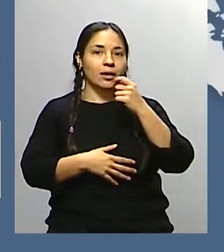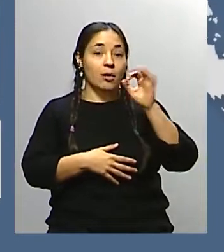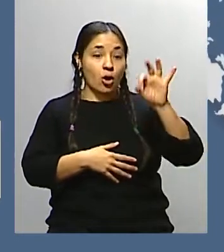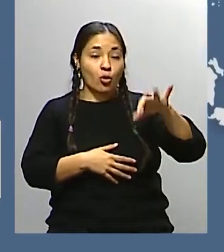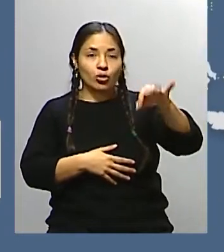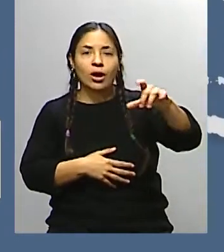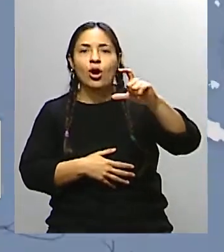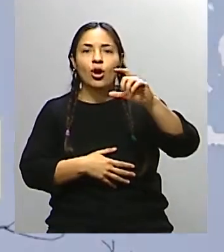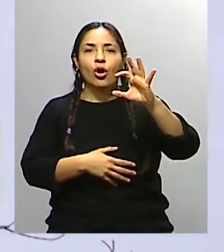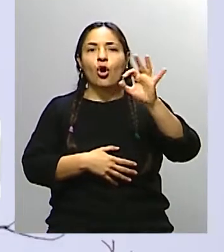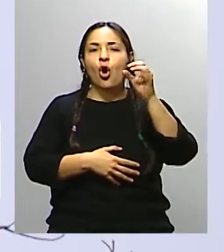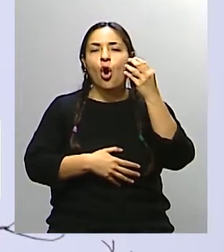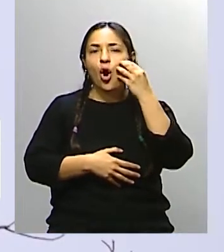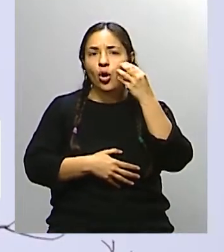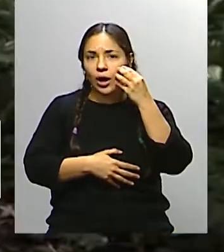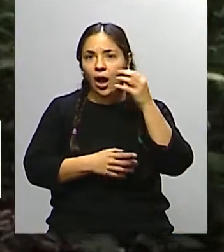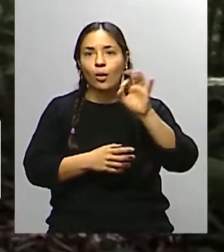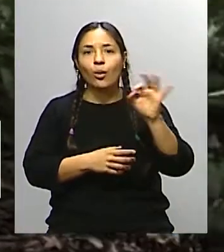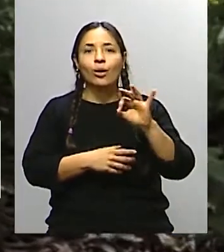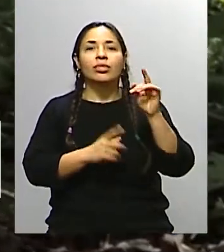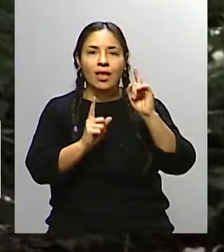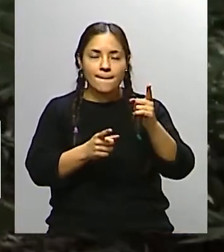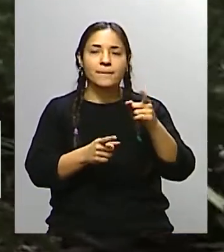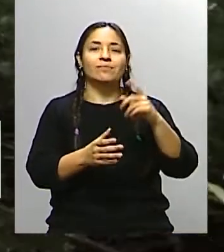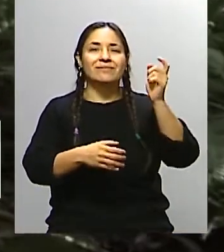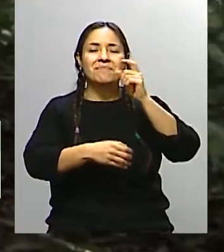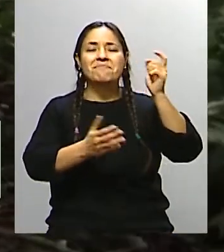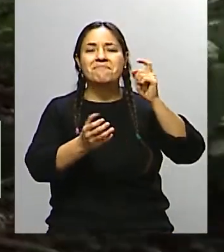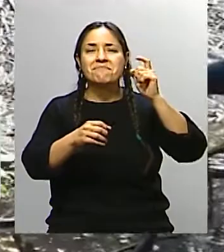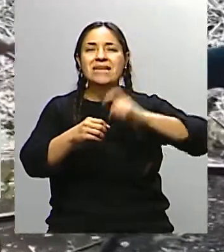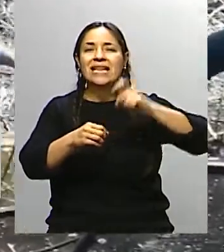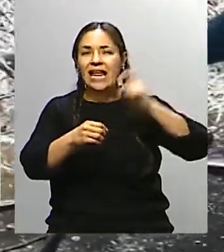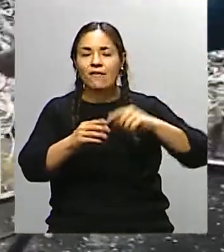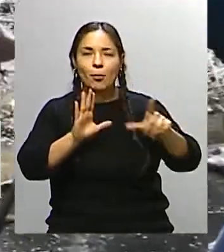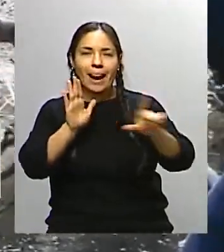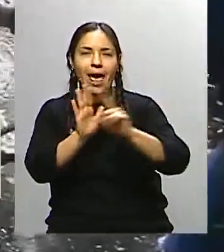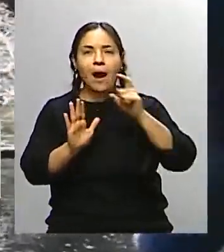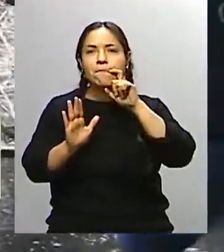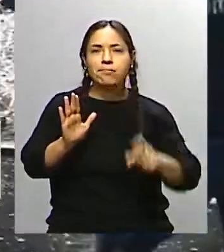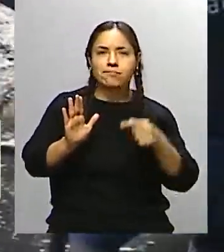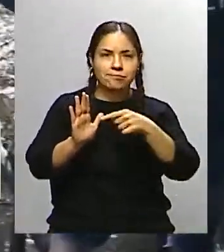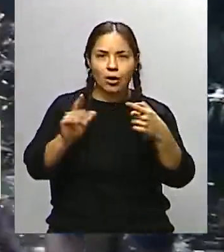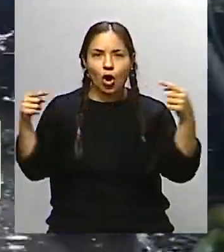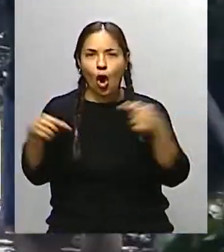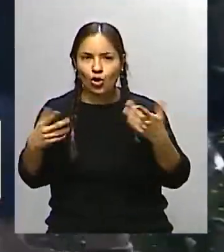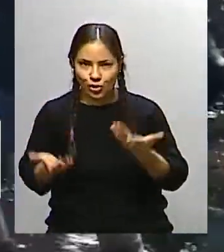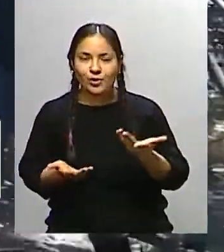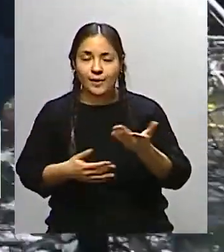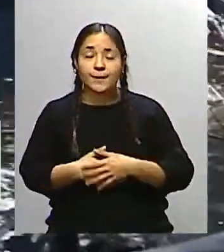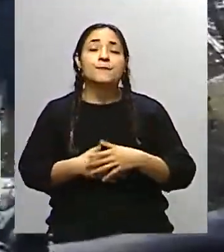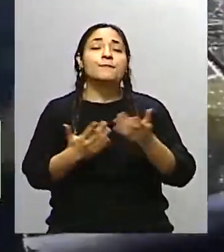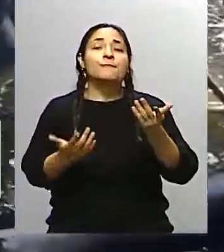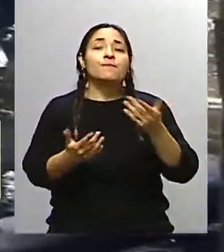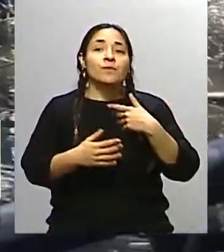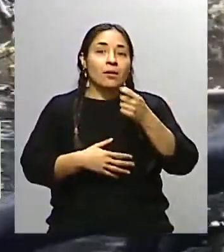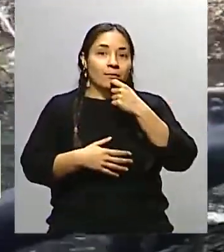o minería ilegal de oro. Y ahí, digamos, entra uno a hacer un análisis de mercado y se pone uno a pensar que un kilogramo de